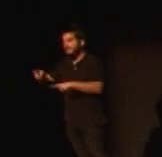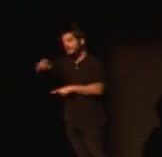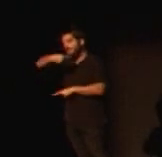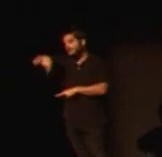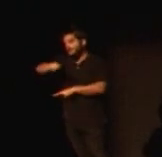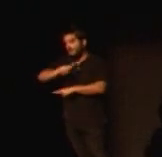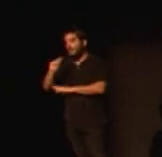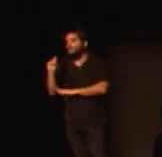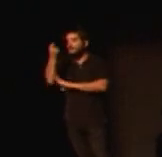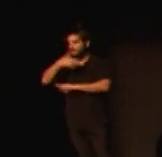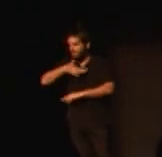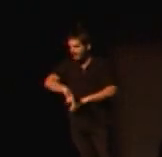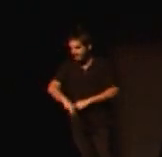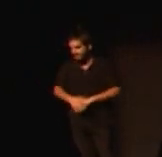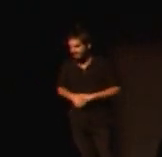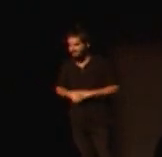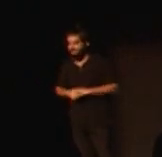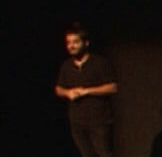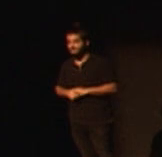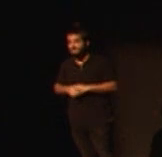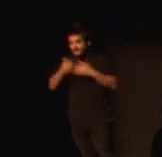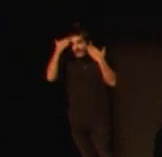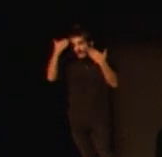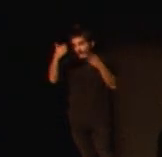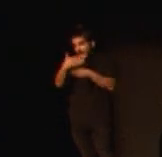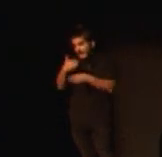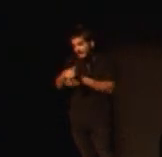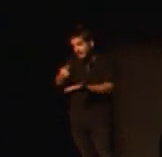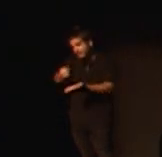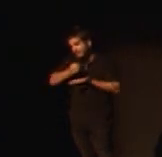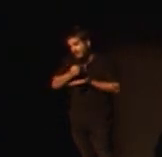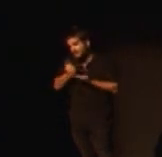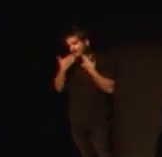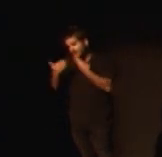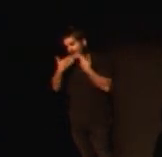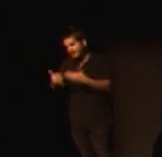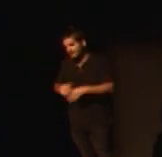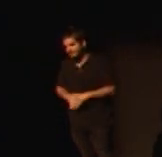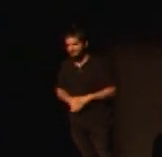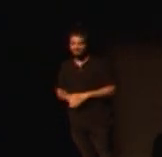maravillosas. Bueno, enhorabuena también al resto de los premiados y muchísimas gracias.